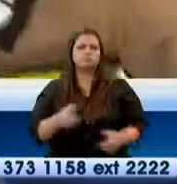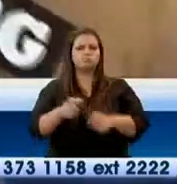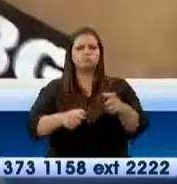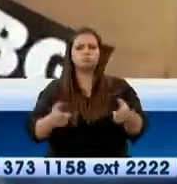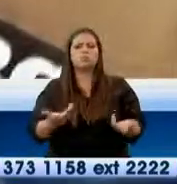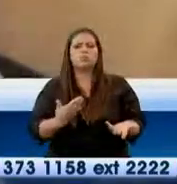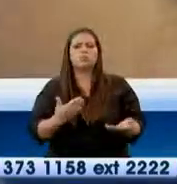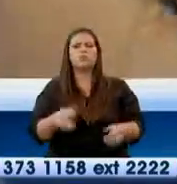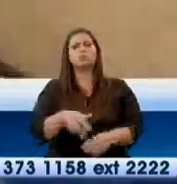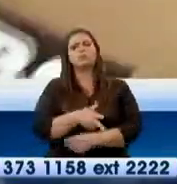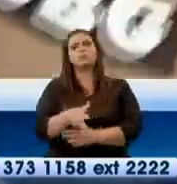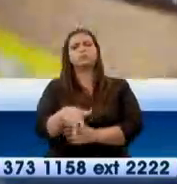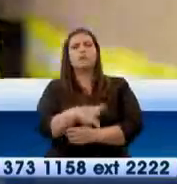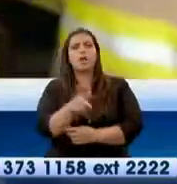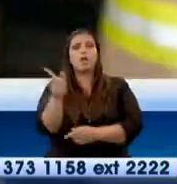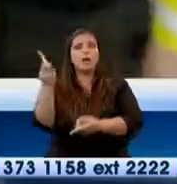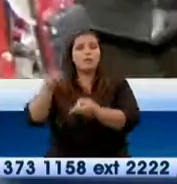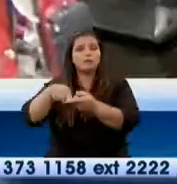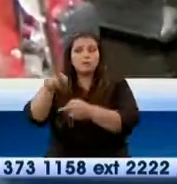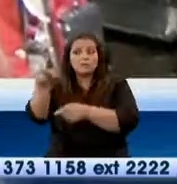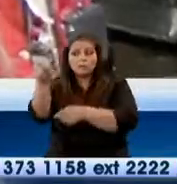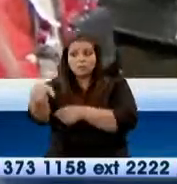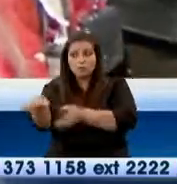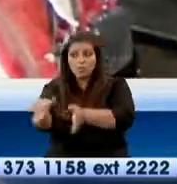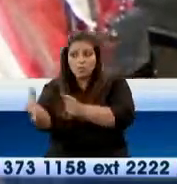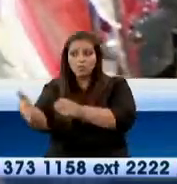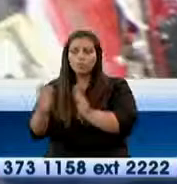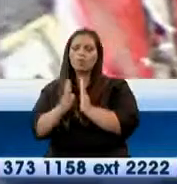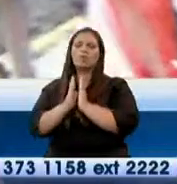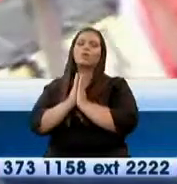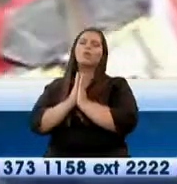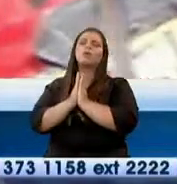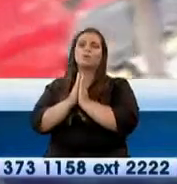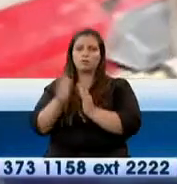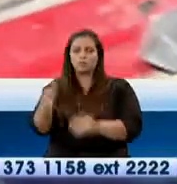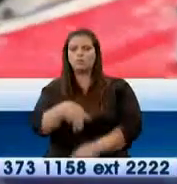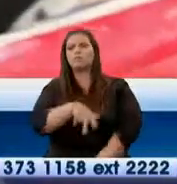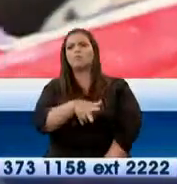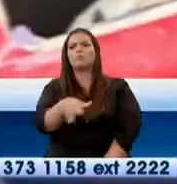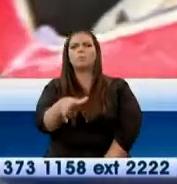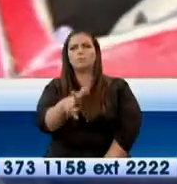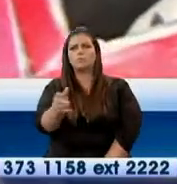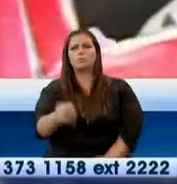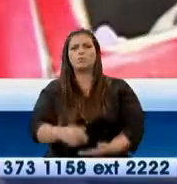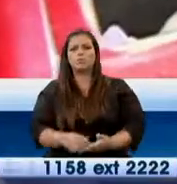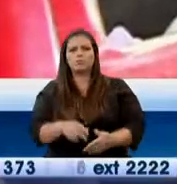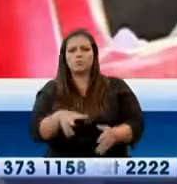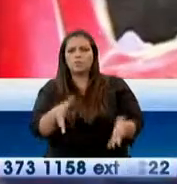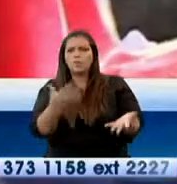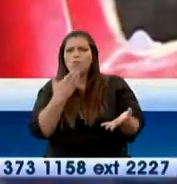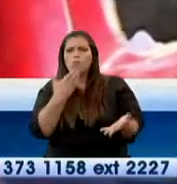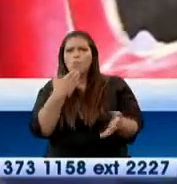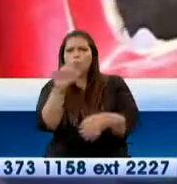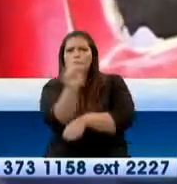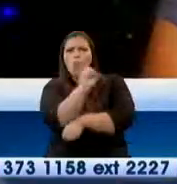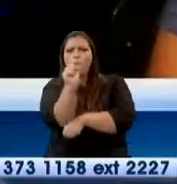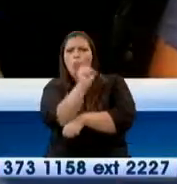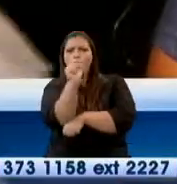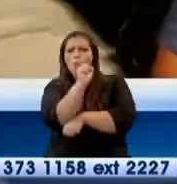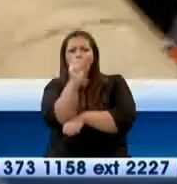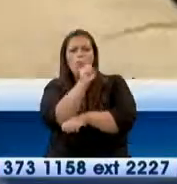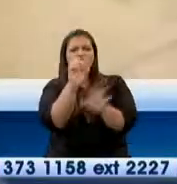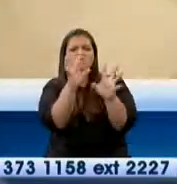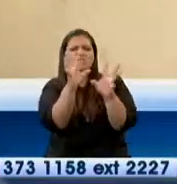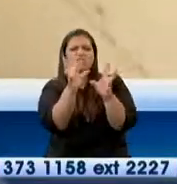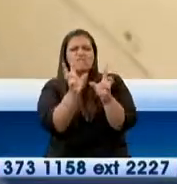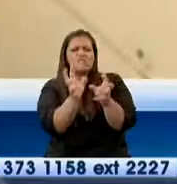funeral cuando de pronto un sacudón los sorprendió y veían cómo se retorcían los metales en su entorno.